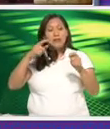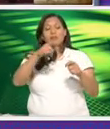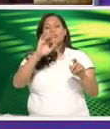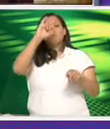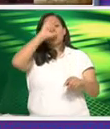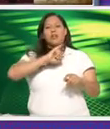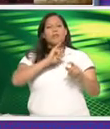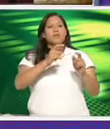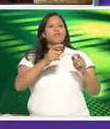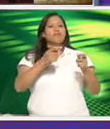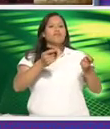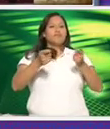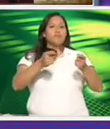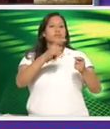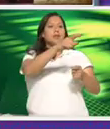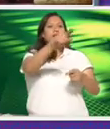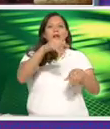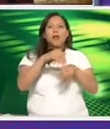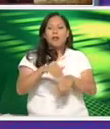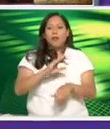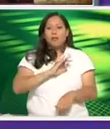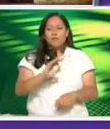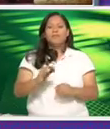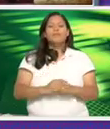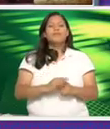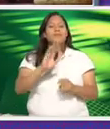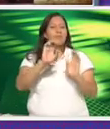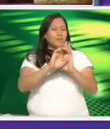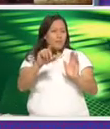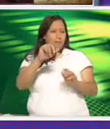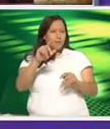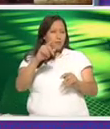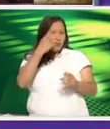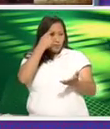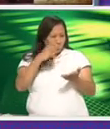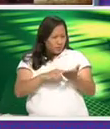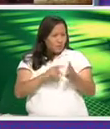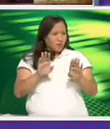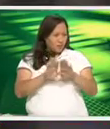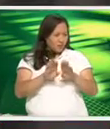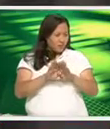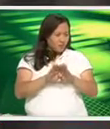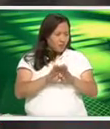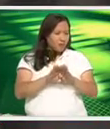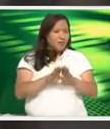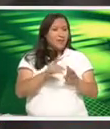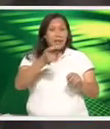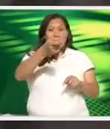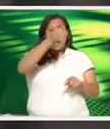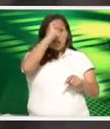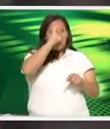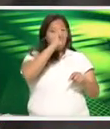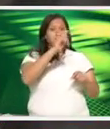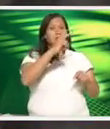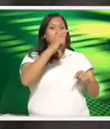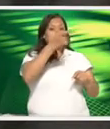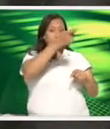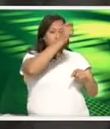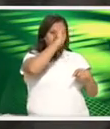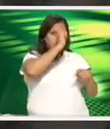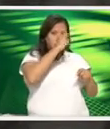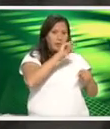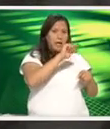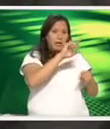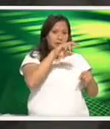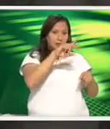la jefatura del movimiento. Okay. Yo me imagino, el hubiera no existe, pero jugando un poquito, si Allende toma el